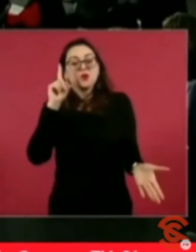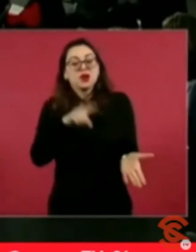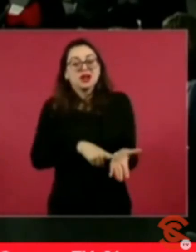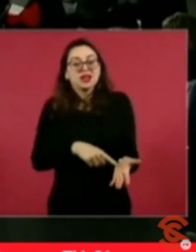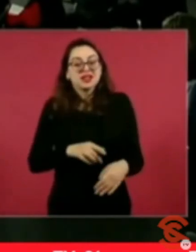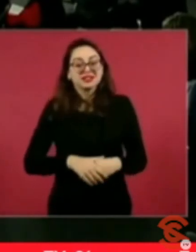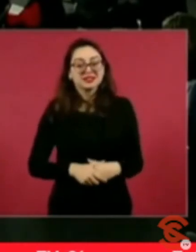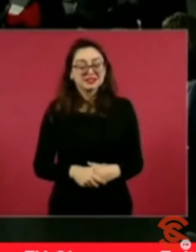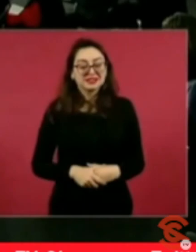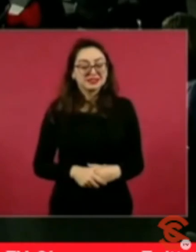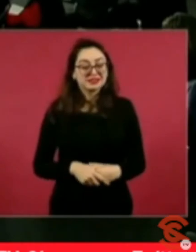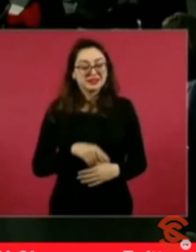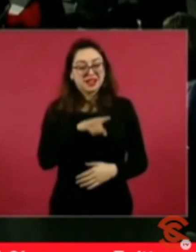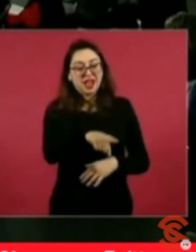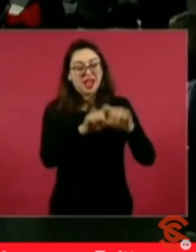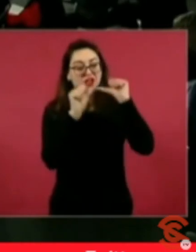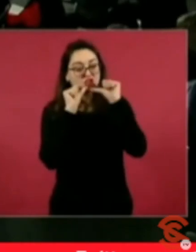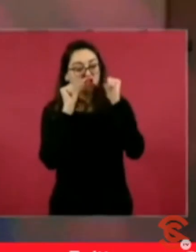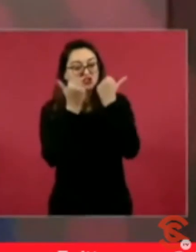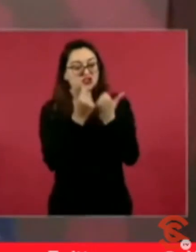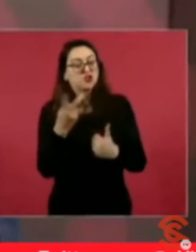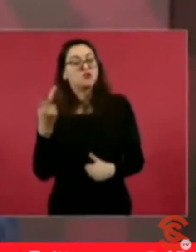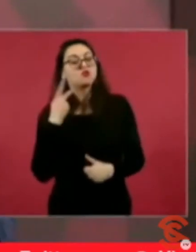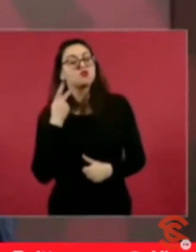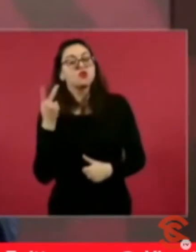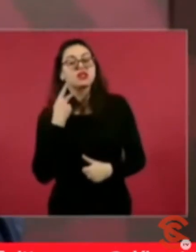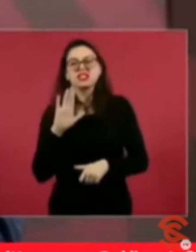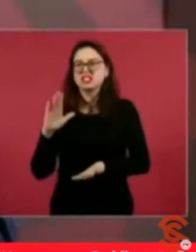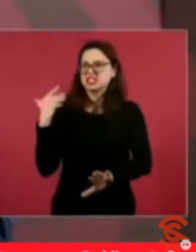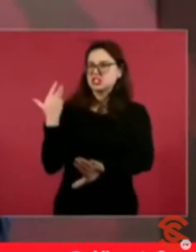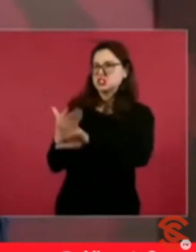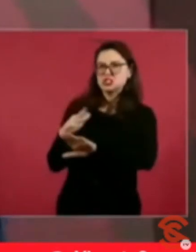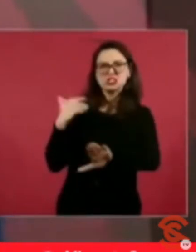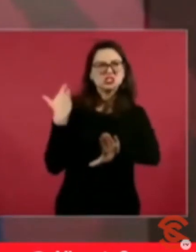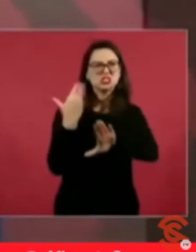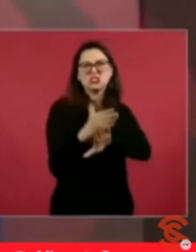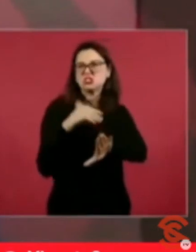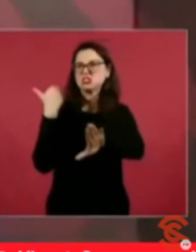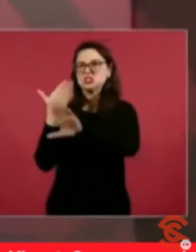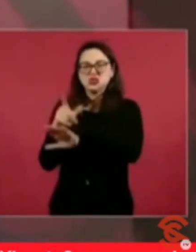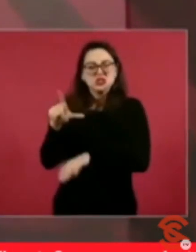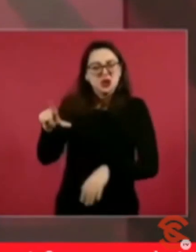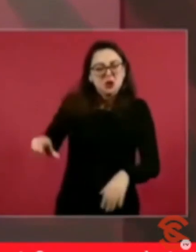agrupamiento que abiertamente se dedica a atacarnos,